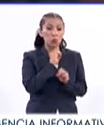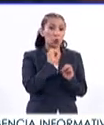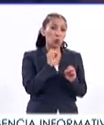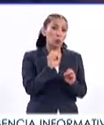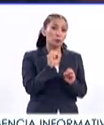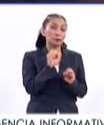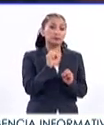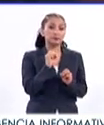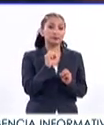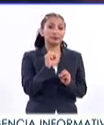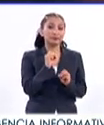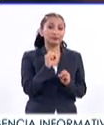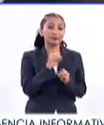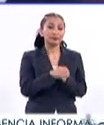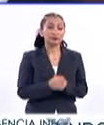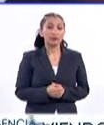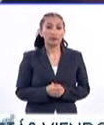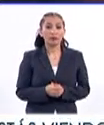si